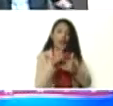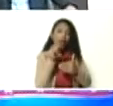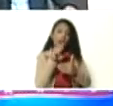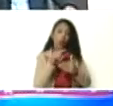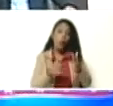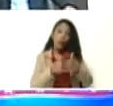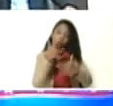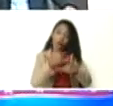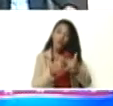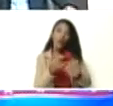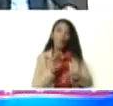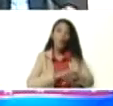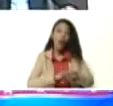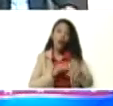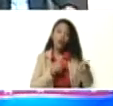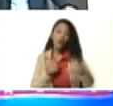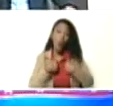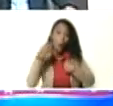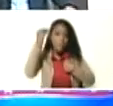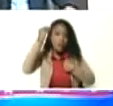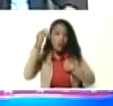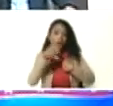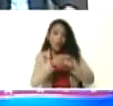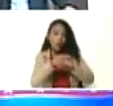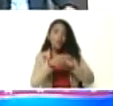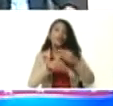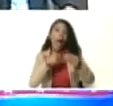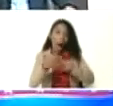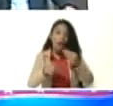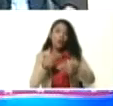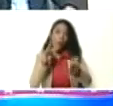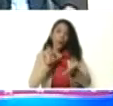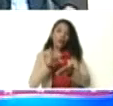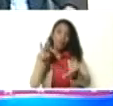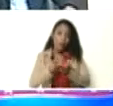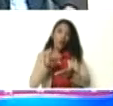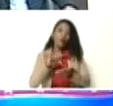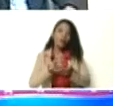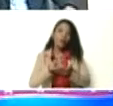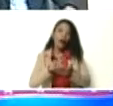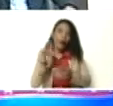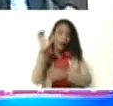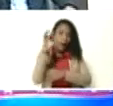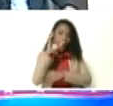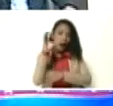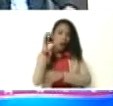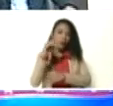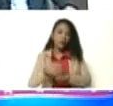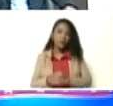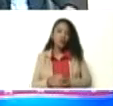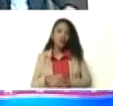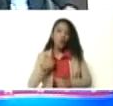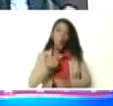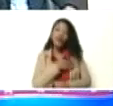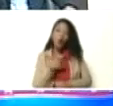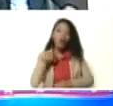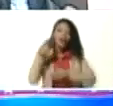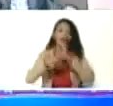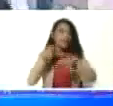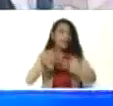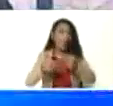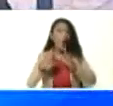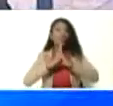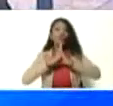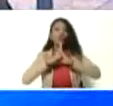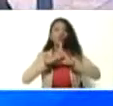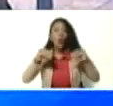proyectos. Por eso creo que, fíjate, se ha hecho el casting, se ha hecho el casting en Caracas. Yo creo que hay que hacerlo en todo